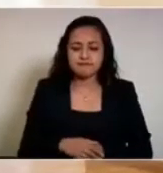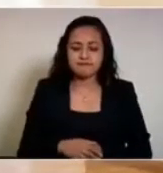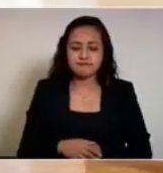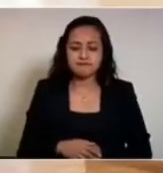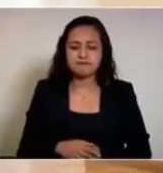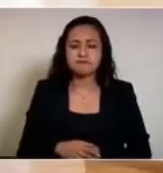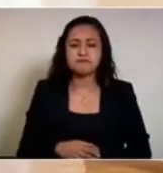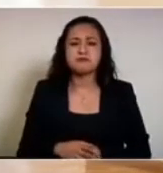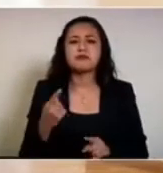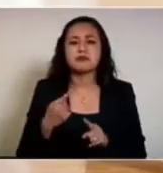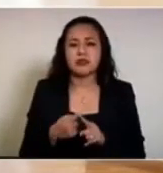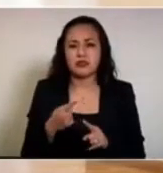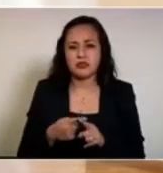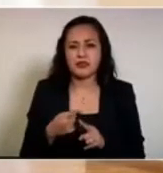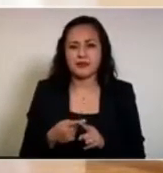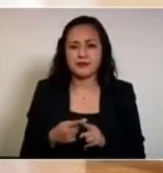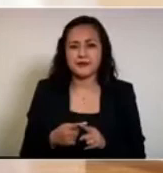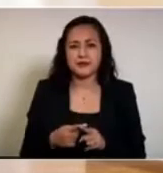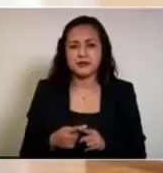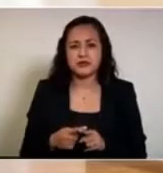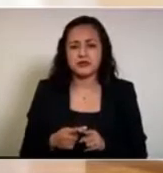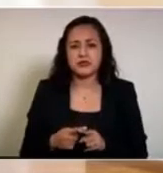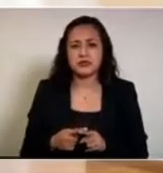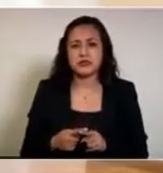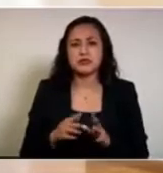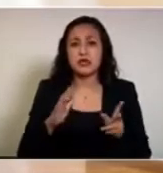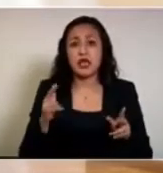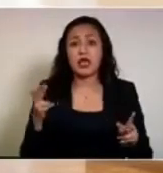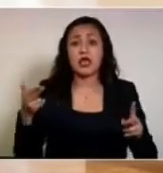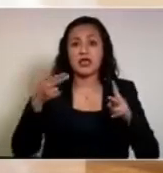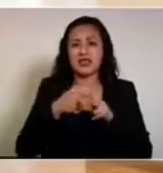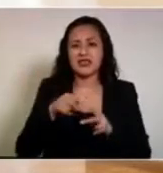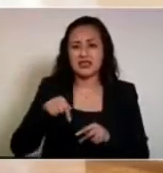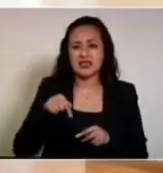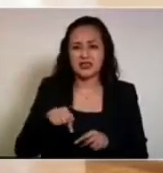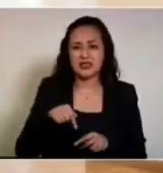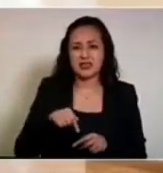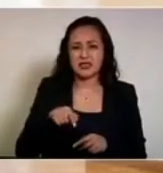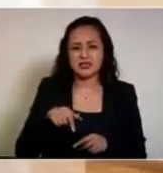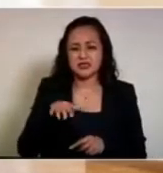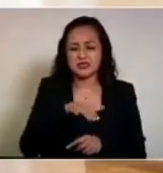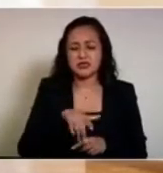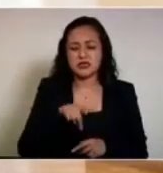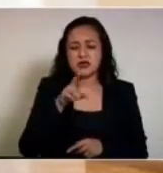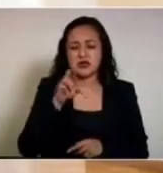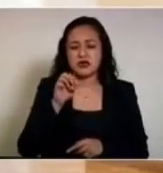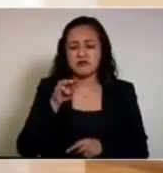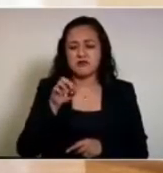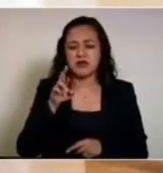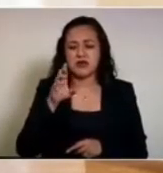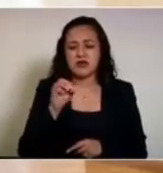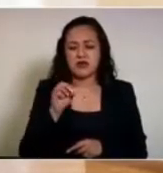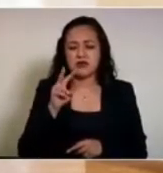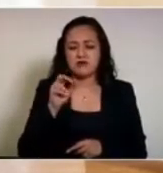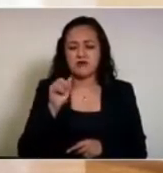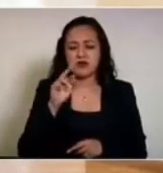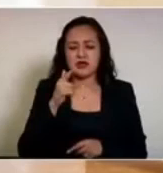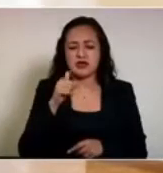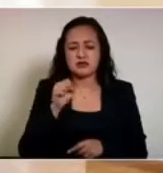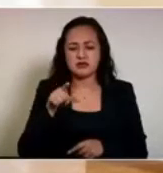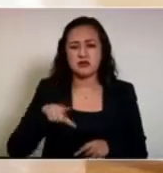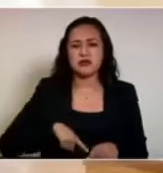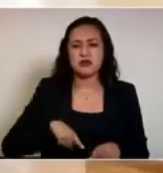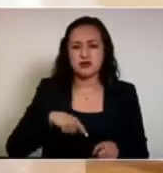presuntamente quienes asaltaron ahí la el lugar de